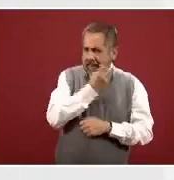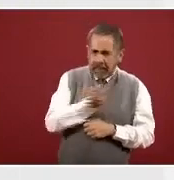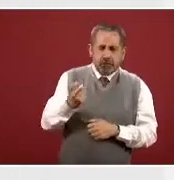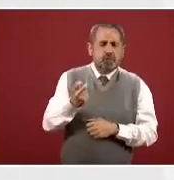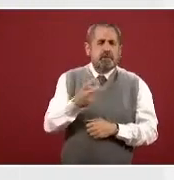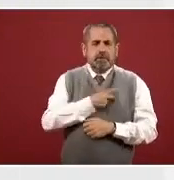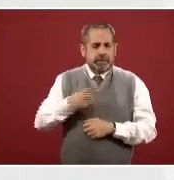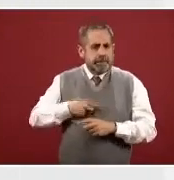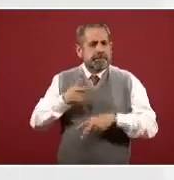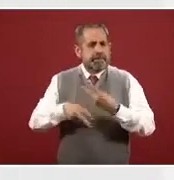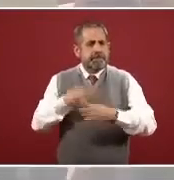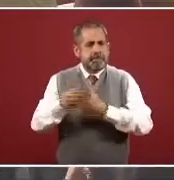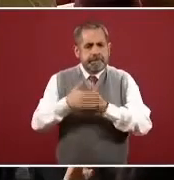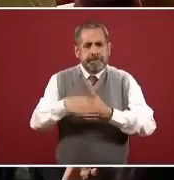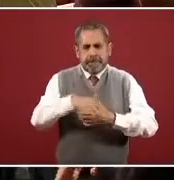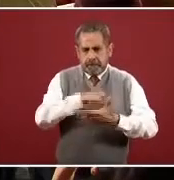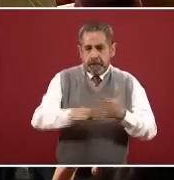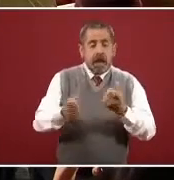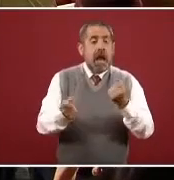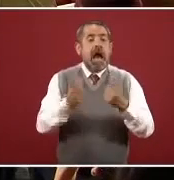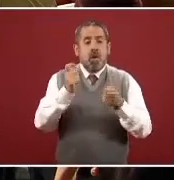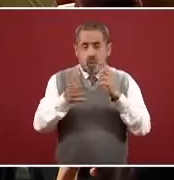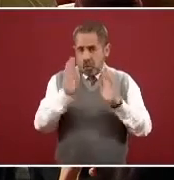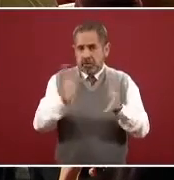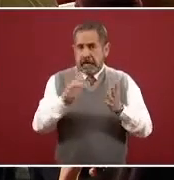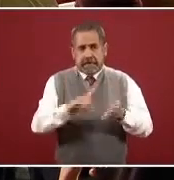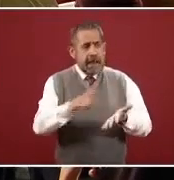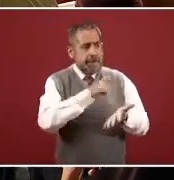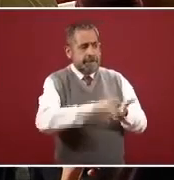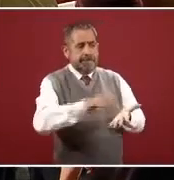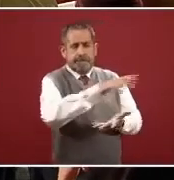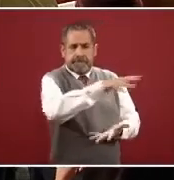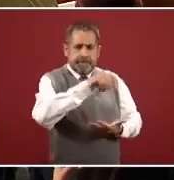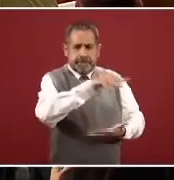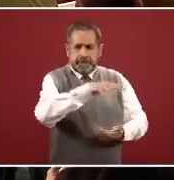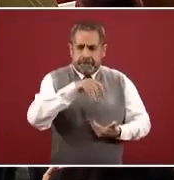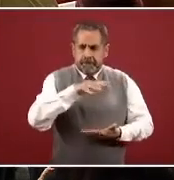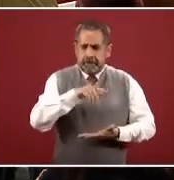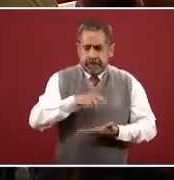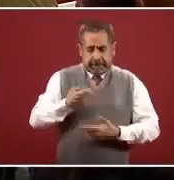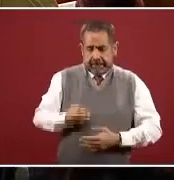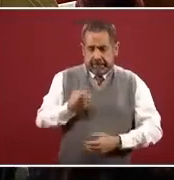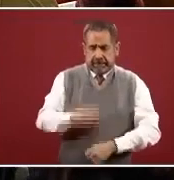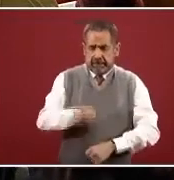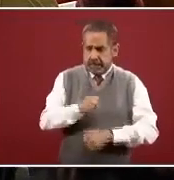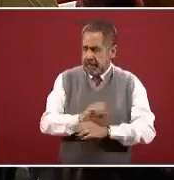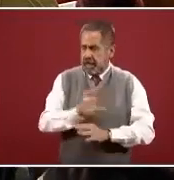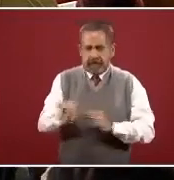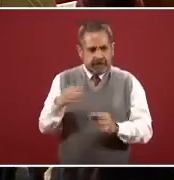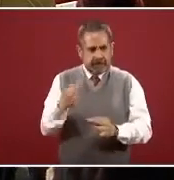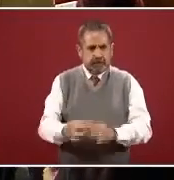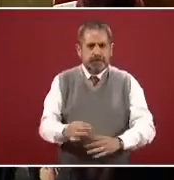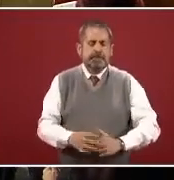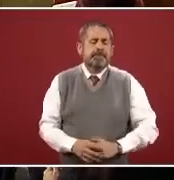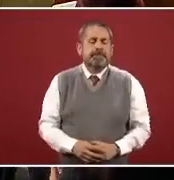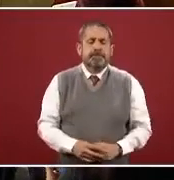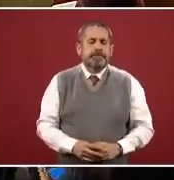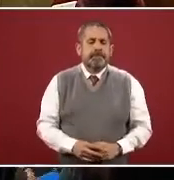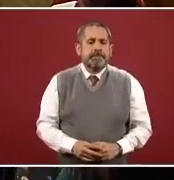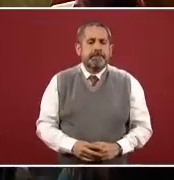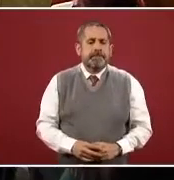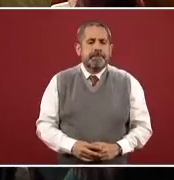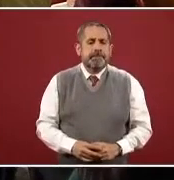ya adjudicado las primeras compras que se están haciendo en esta misma semana. La siguiente. Esto